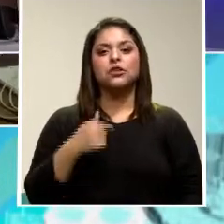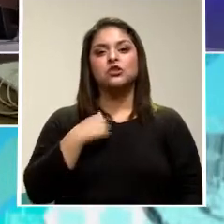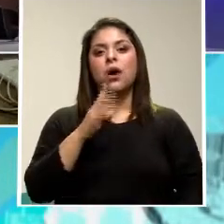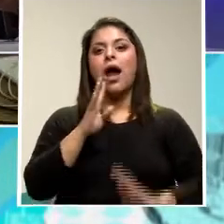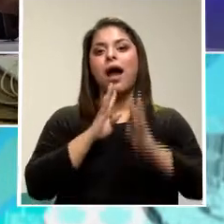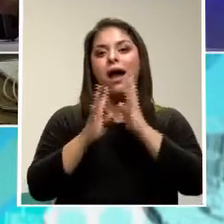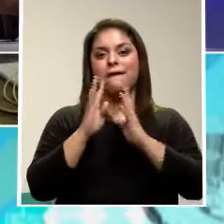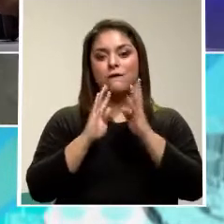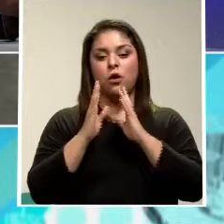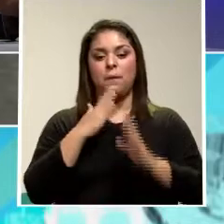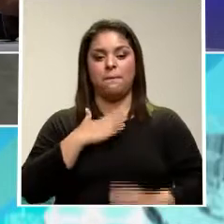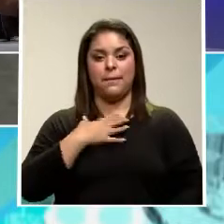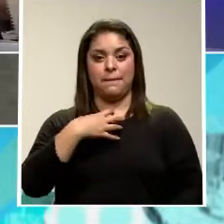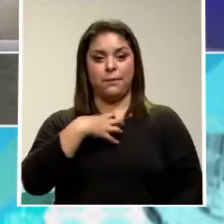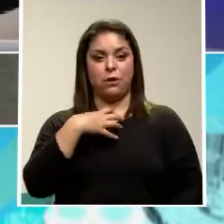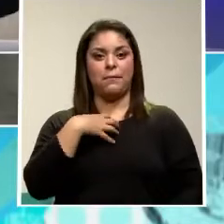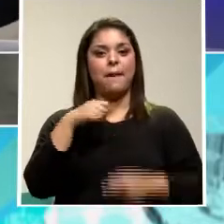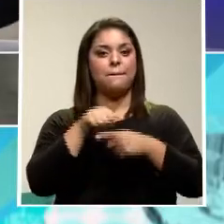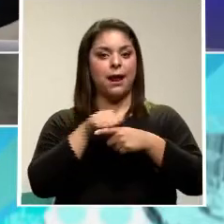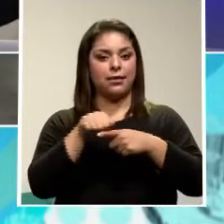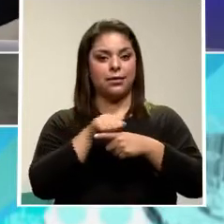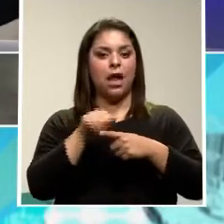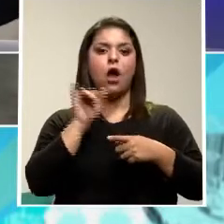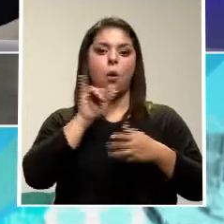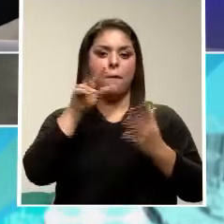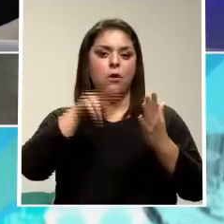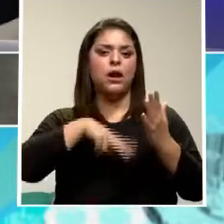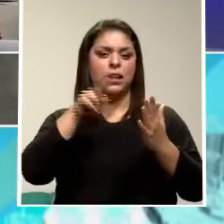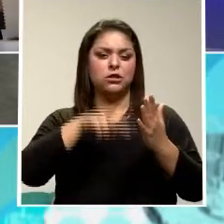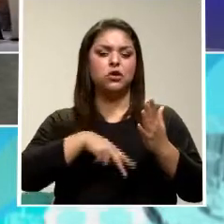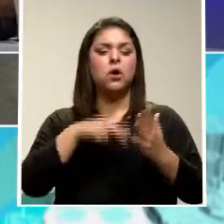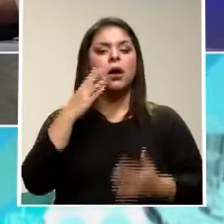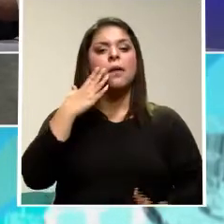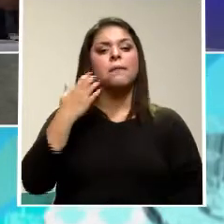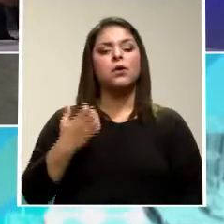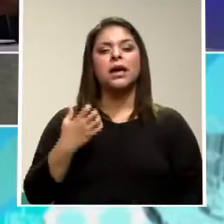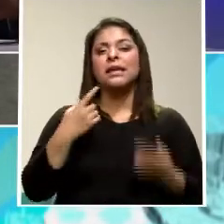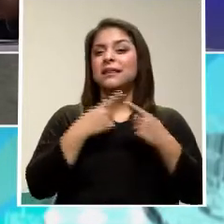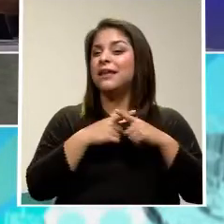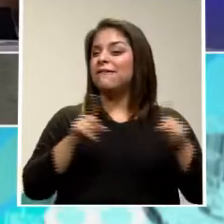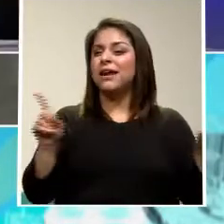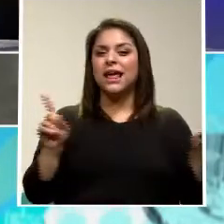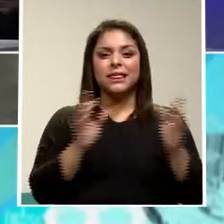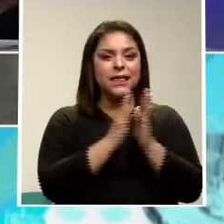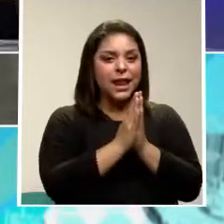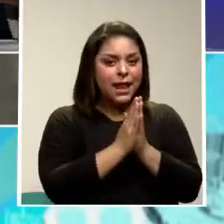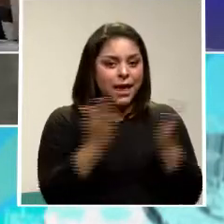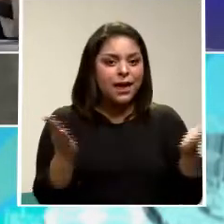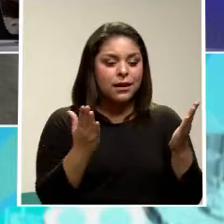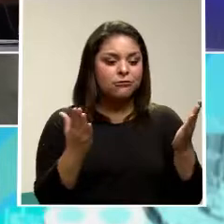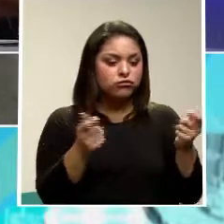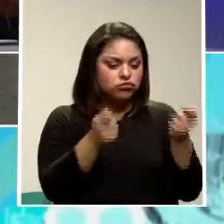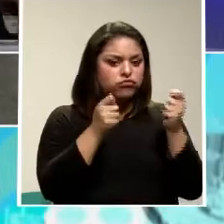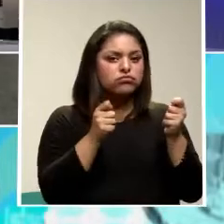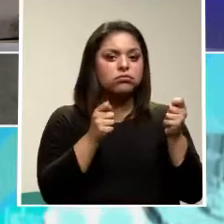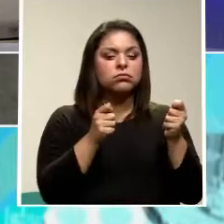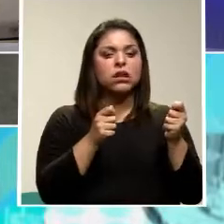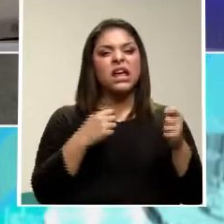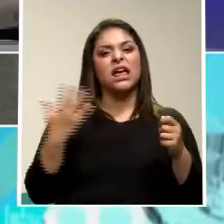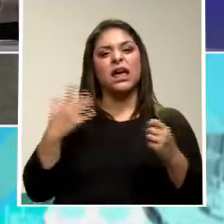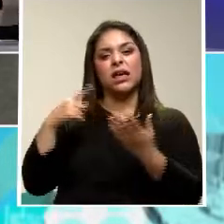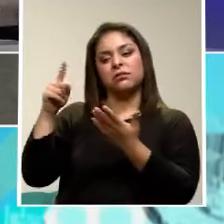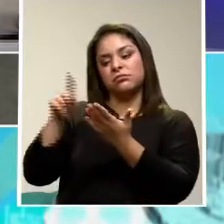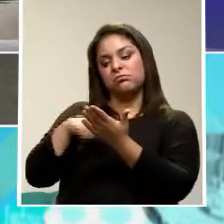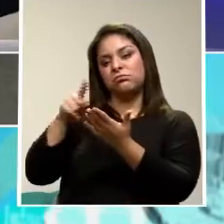mi propia práctica como lector, es tan diferente leer con un libro entre las manos que leer con un iPad o